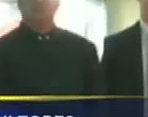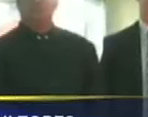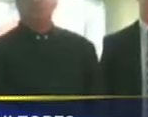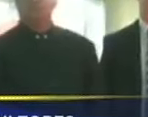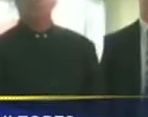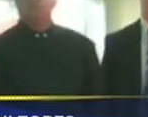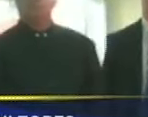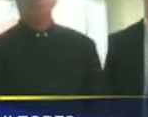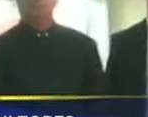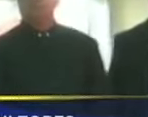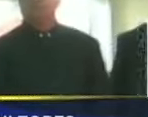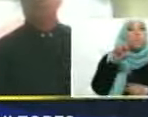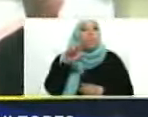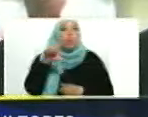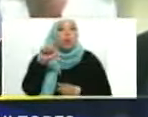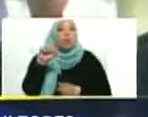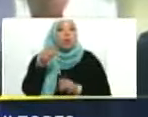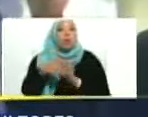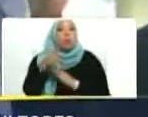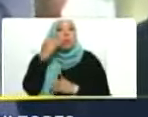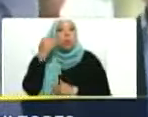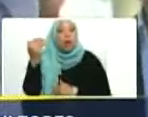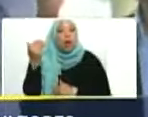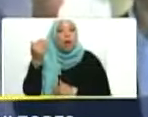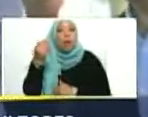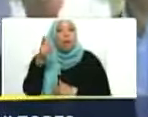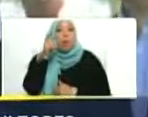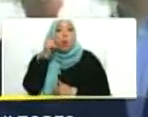226 años, así que estamos celebrando el cumpleaños de Manuelita.